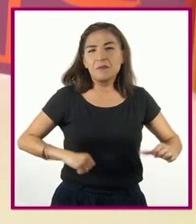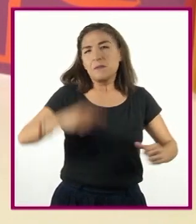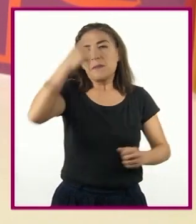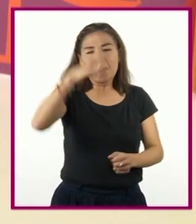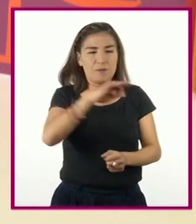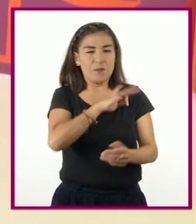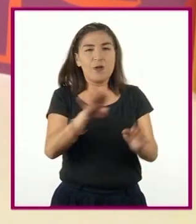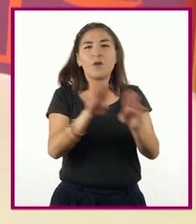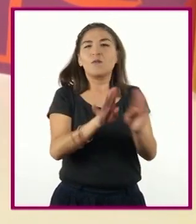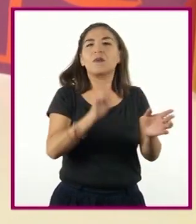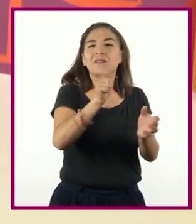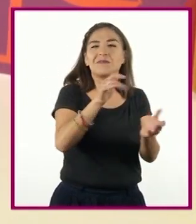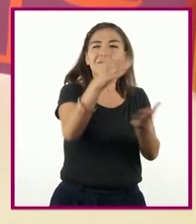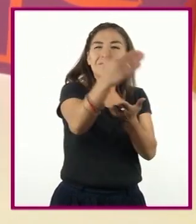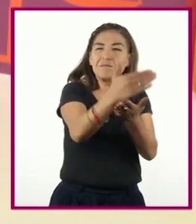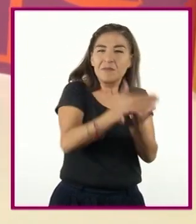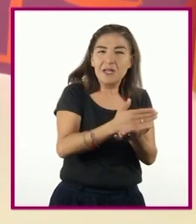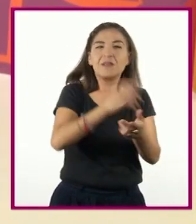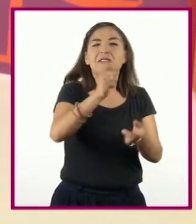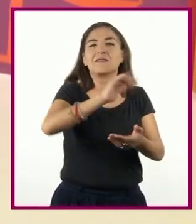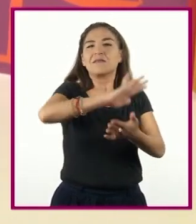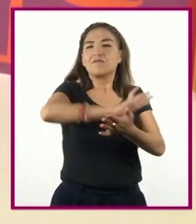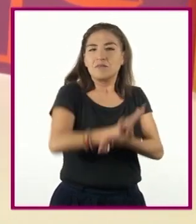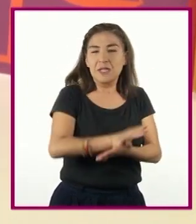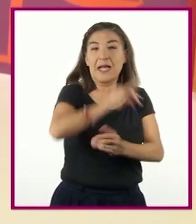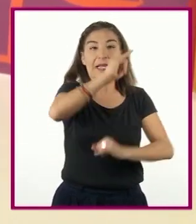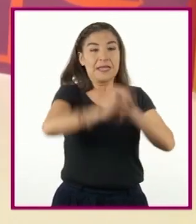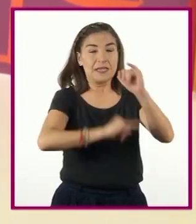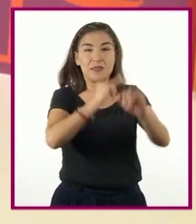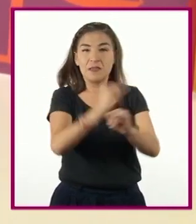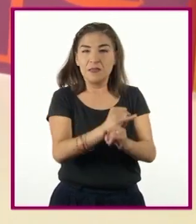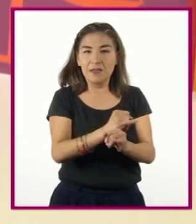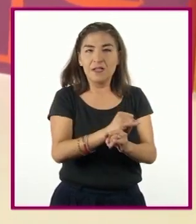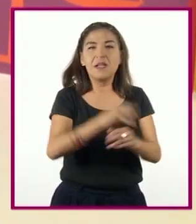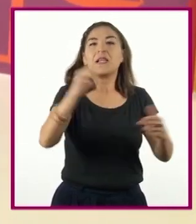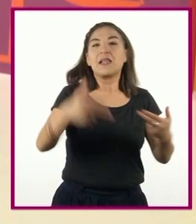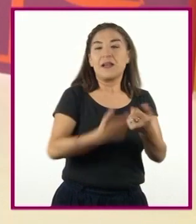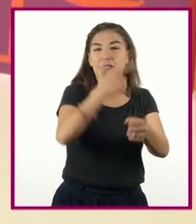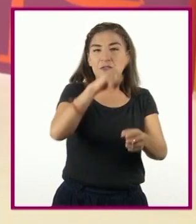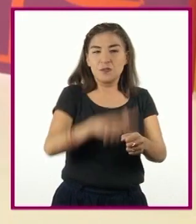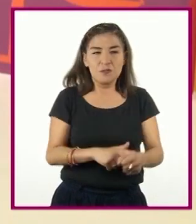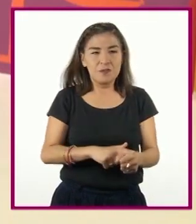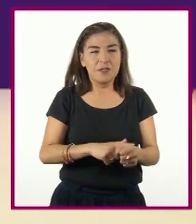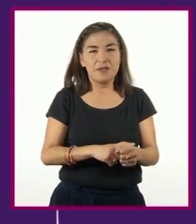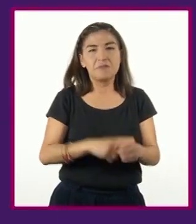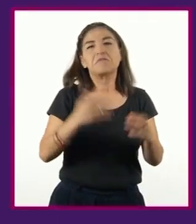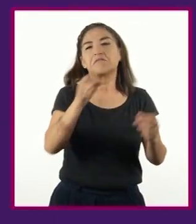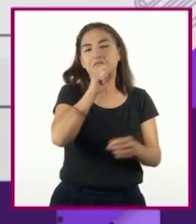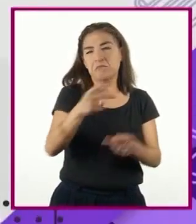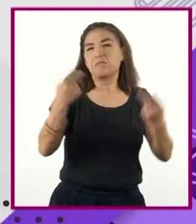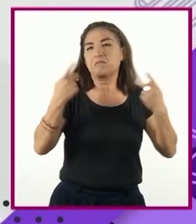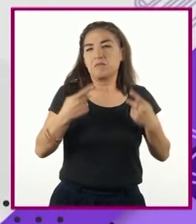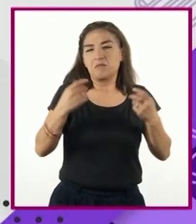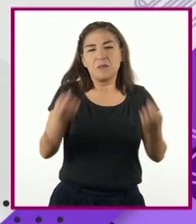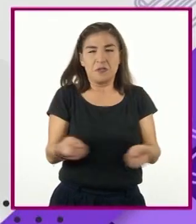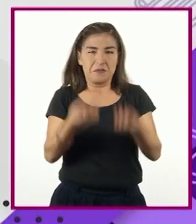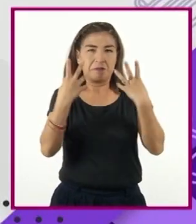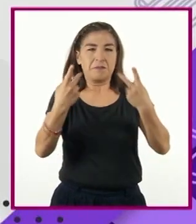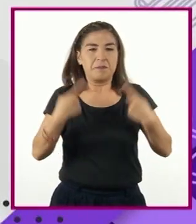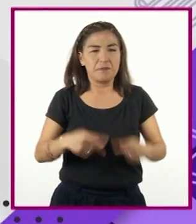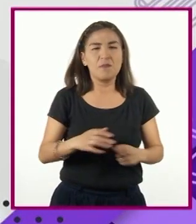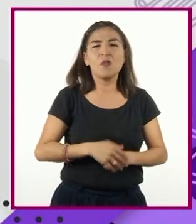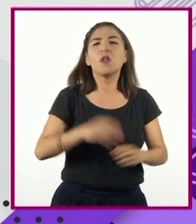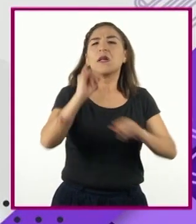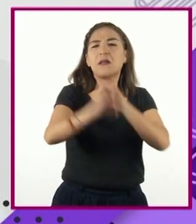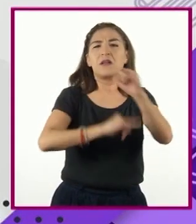a reducir la desigualdad pueden ser internacionales, nacionales e individuales.